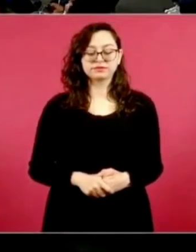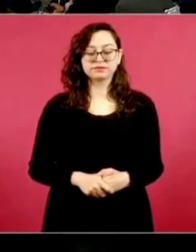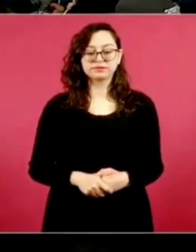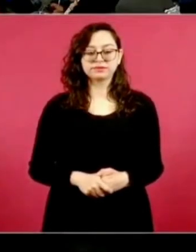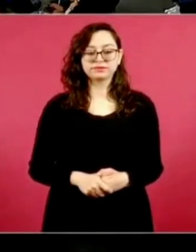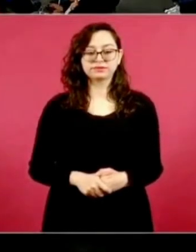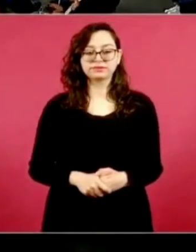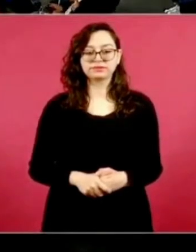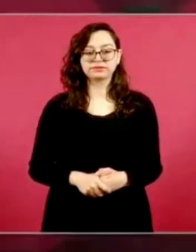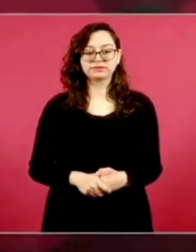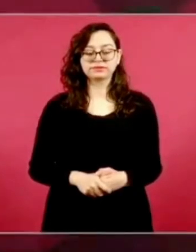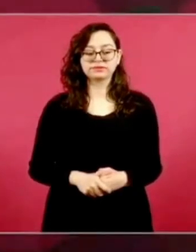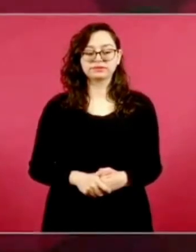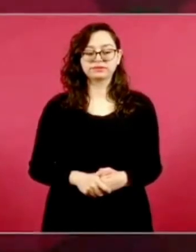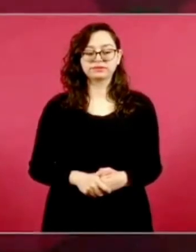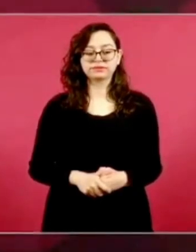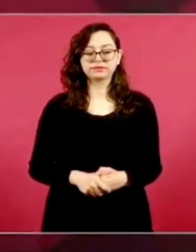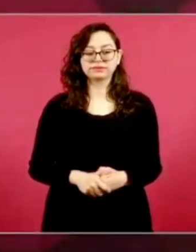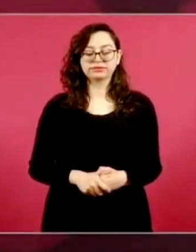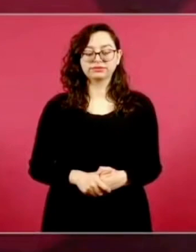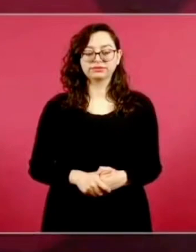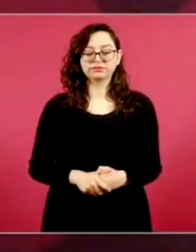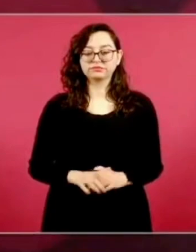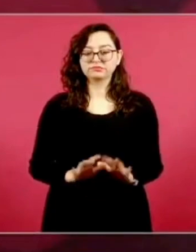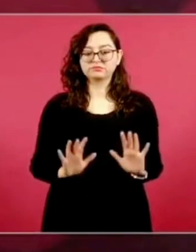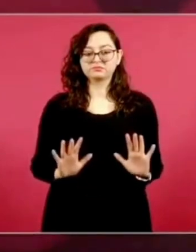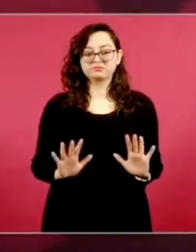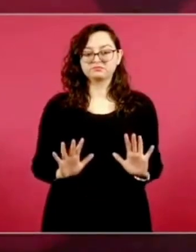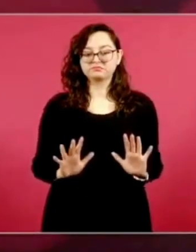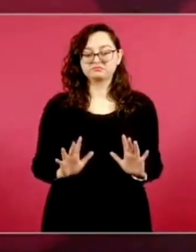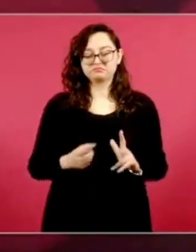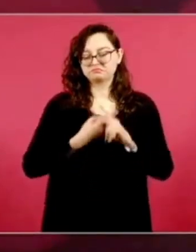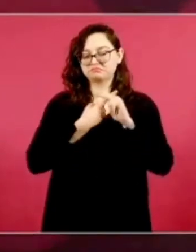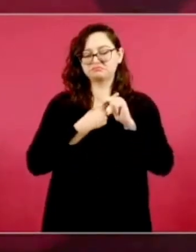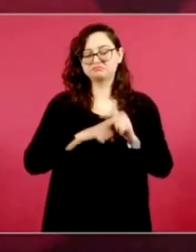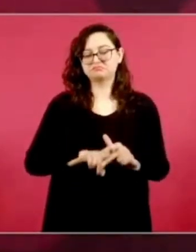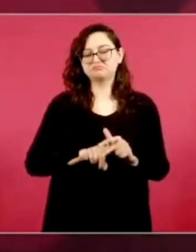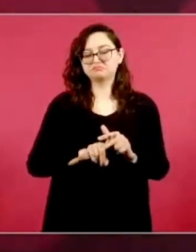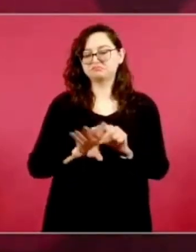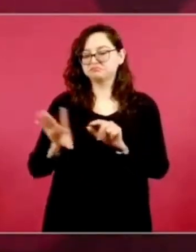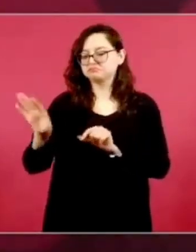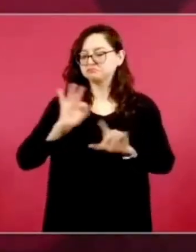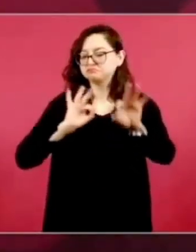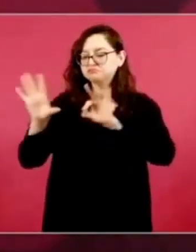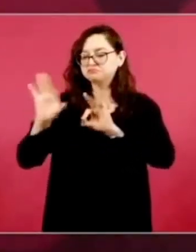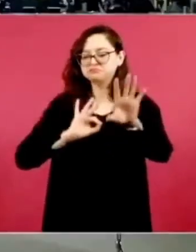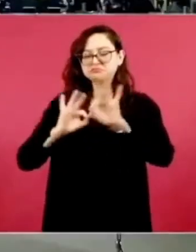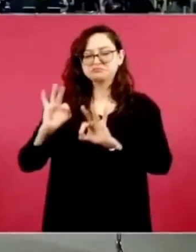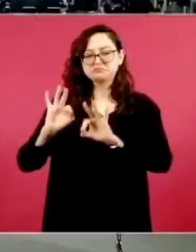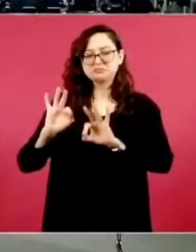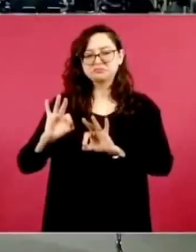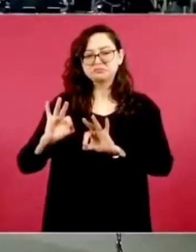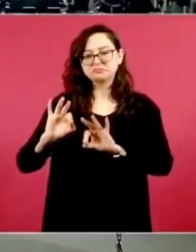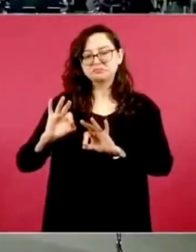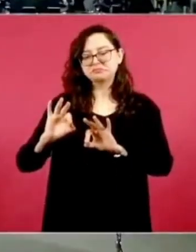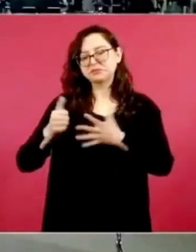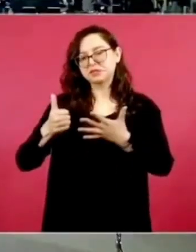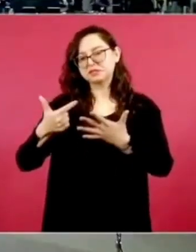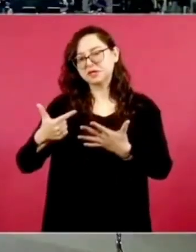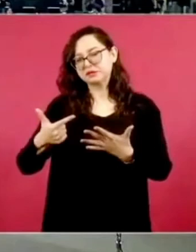Vámonos con 6 o 7 primero. Y si nos da tiempo, vemos